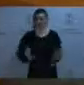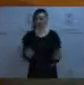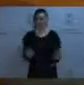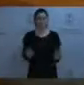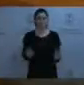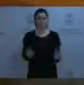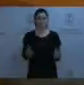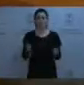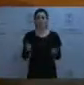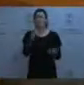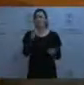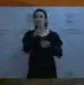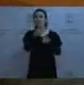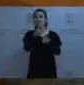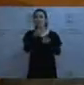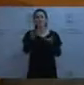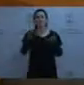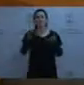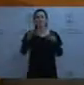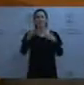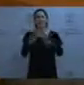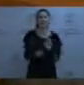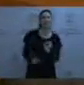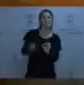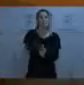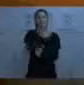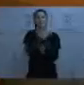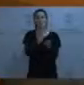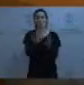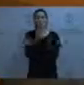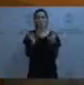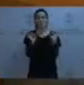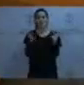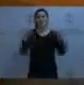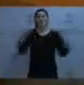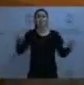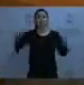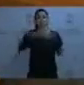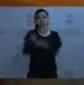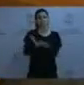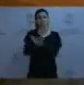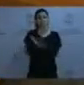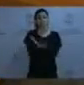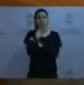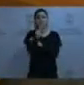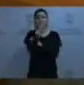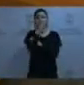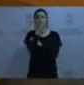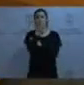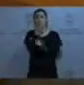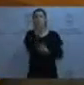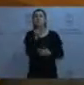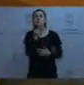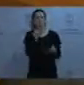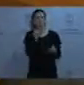no haber dado información suficiente con mayor antelación. La explicación, señoría, no era por haber ocultado nada, es que tampoco la tenía